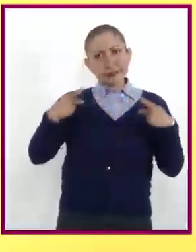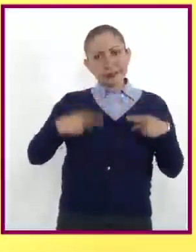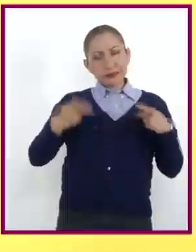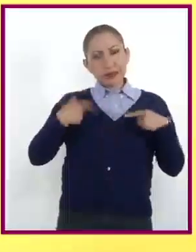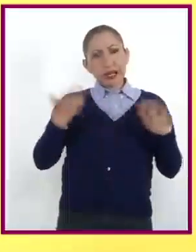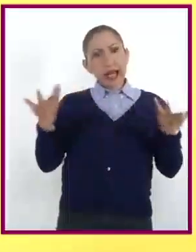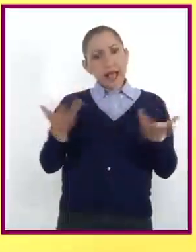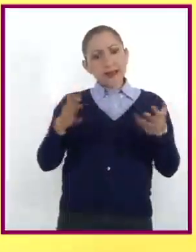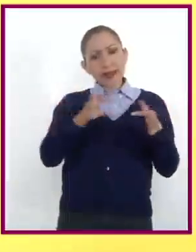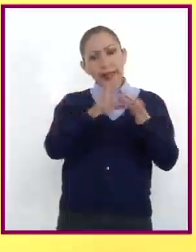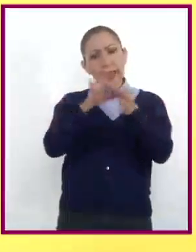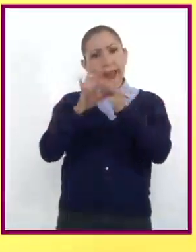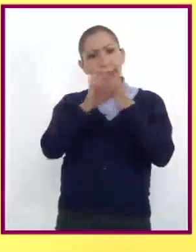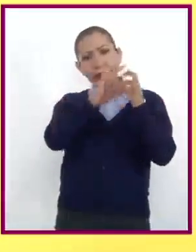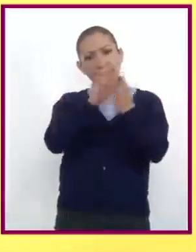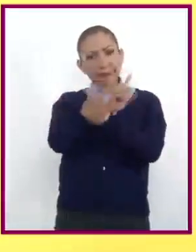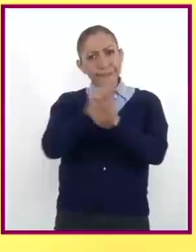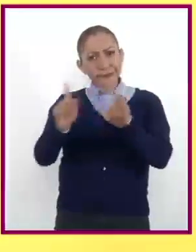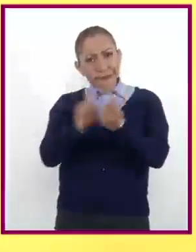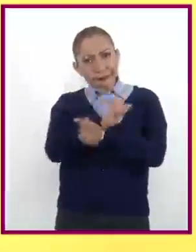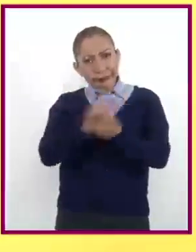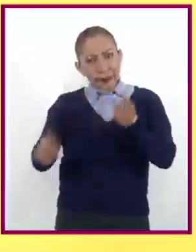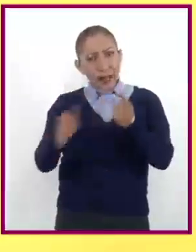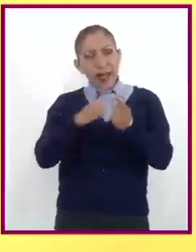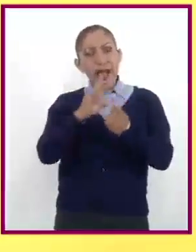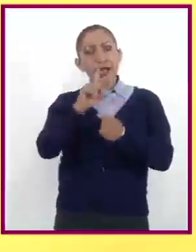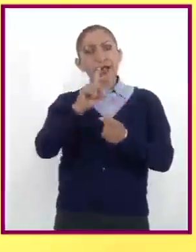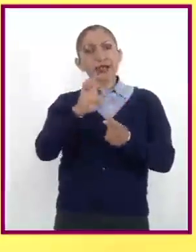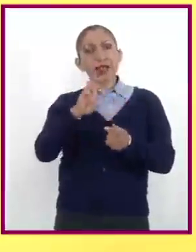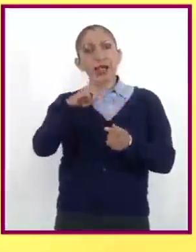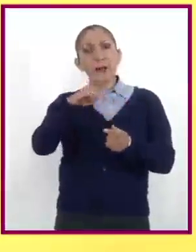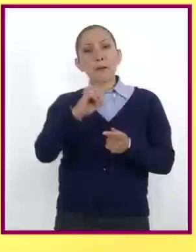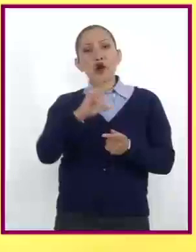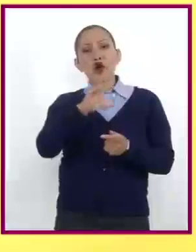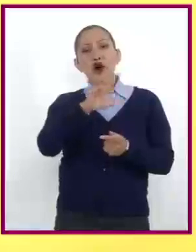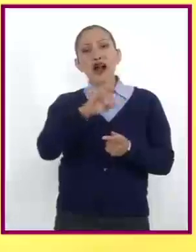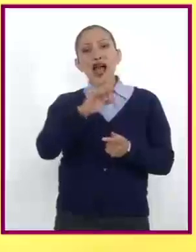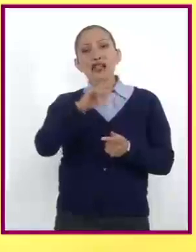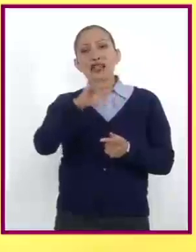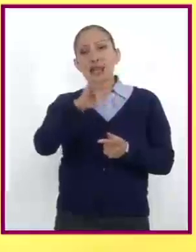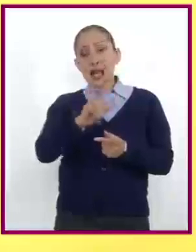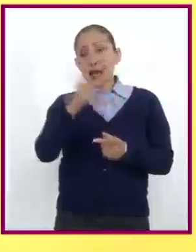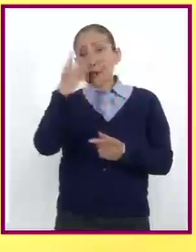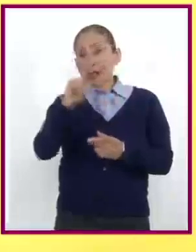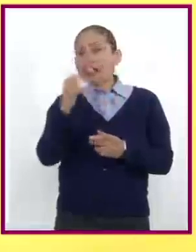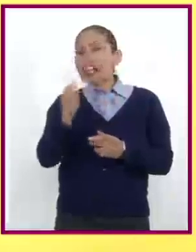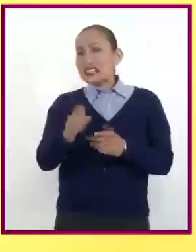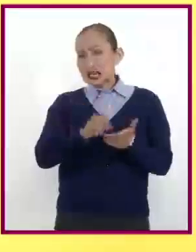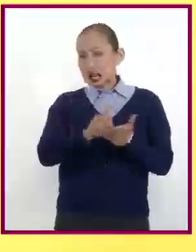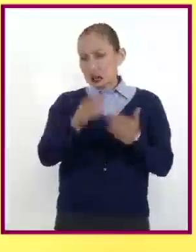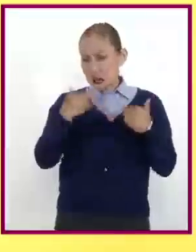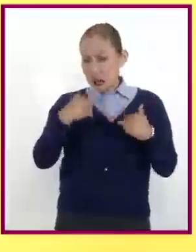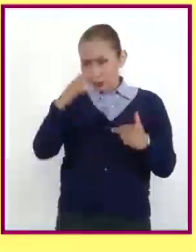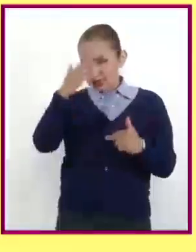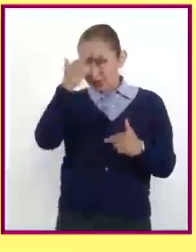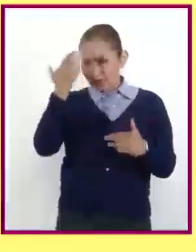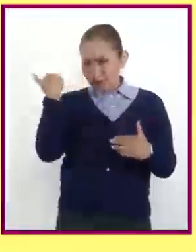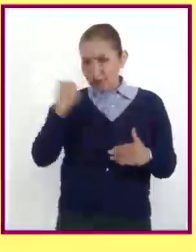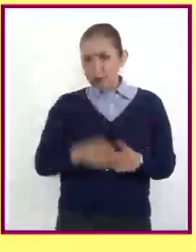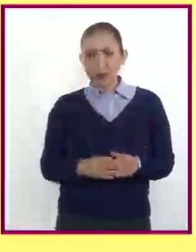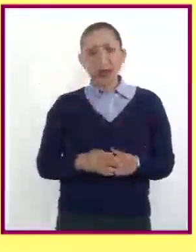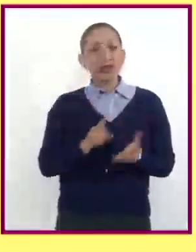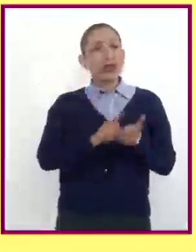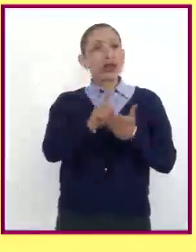la construcción de una convivencia democrática. Para empezar, ¿recuerdan qué son los derechos humanos?